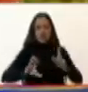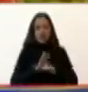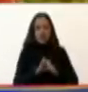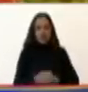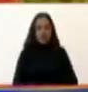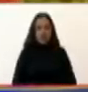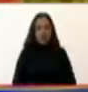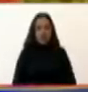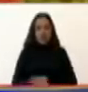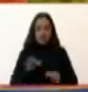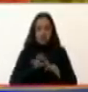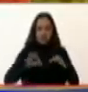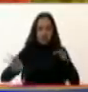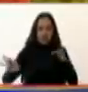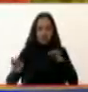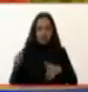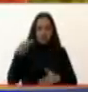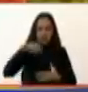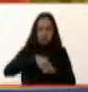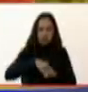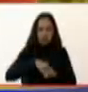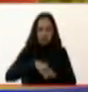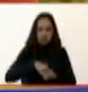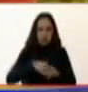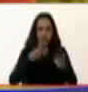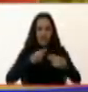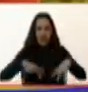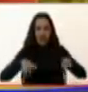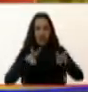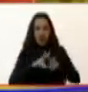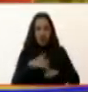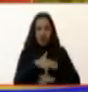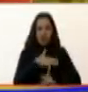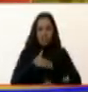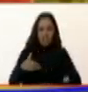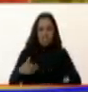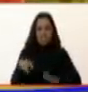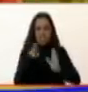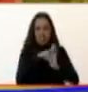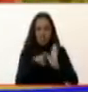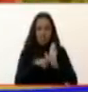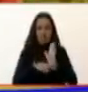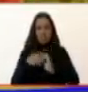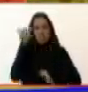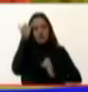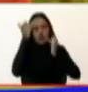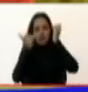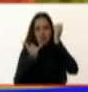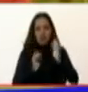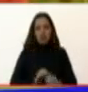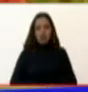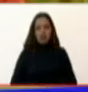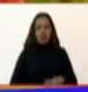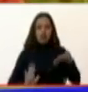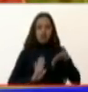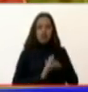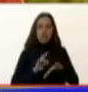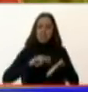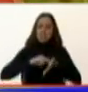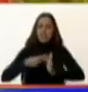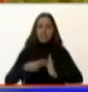brecha a través de la cual penetran entonces sus valores, sus intereses, sus normas, sus ideales de lo que es la